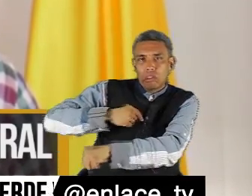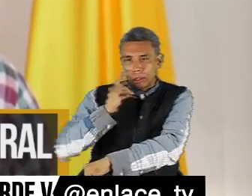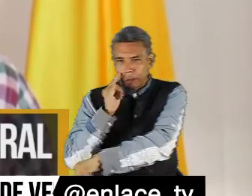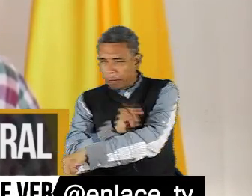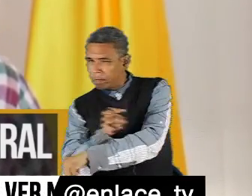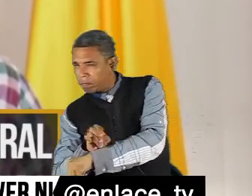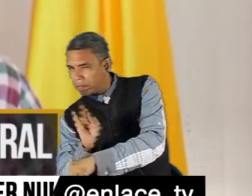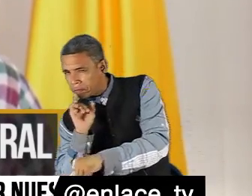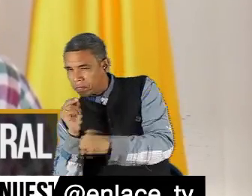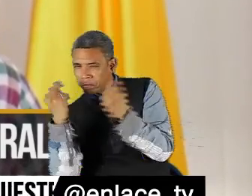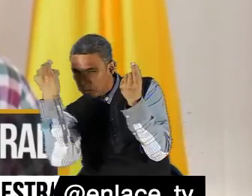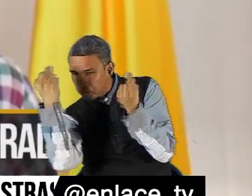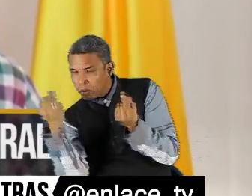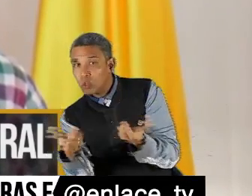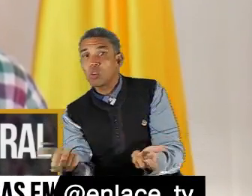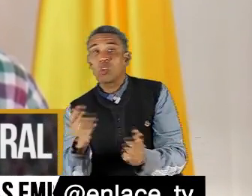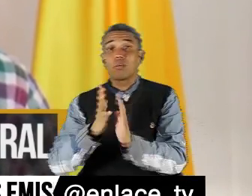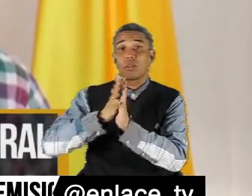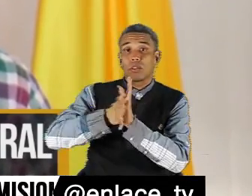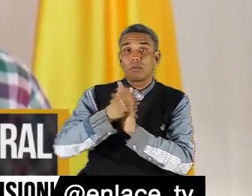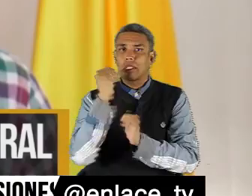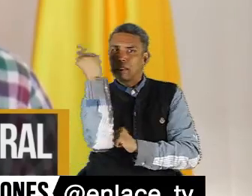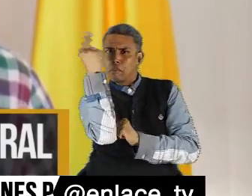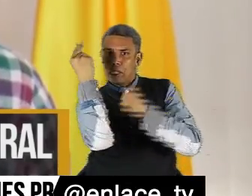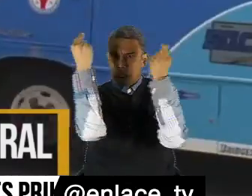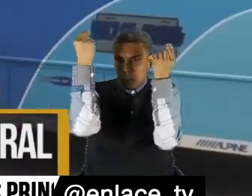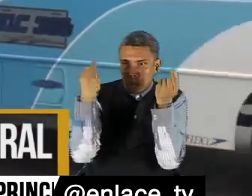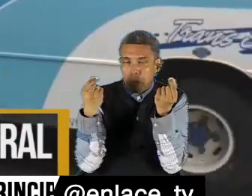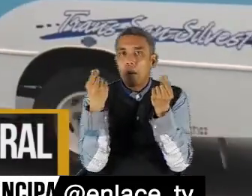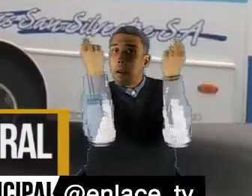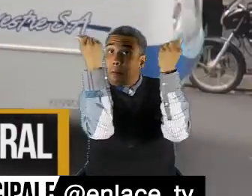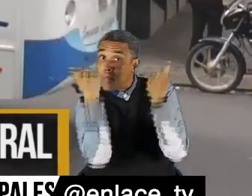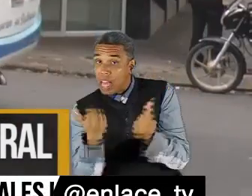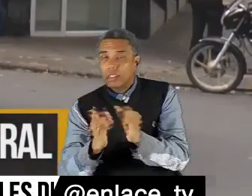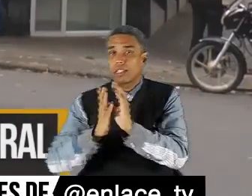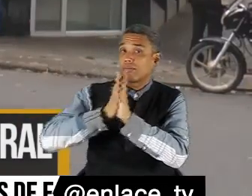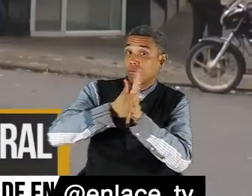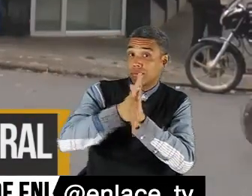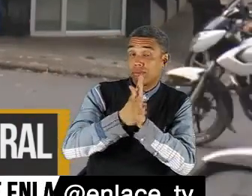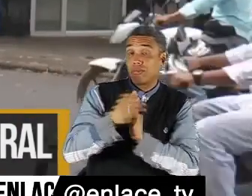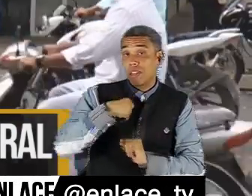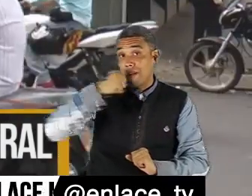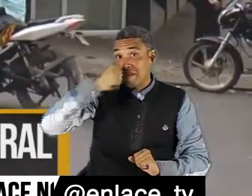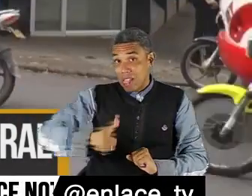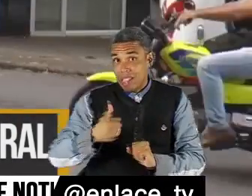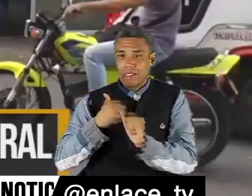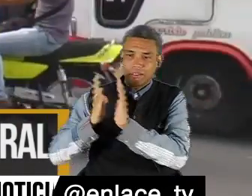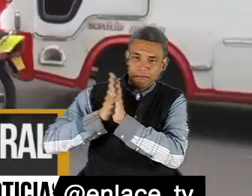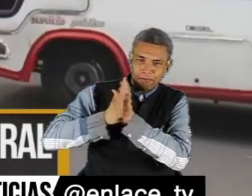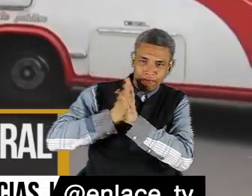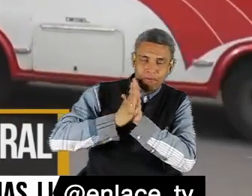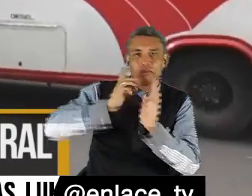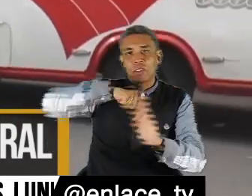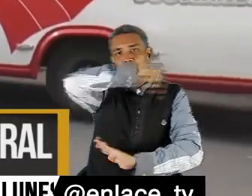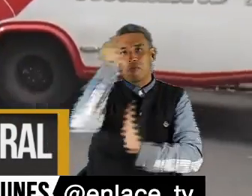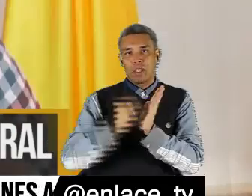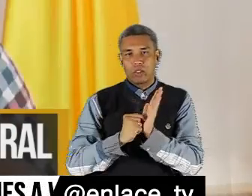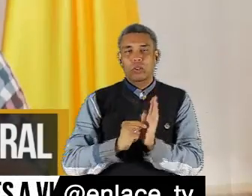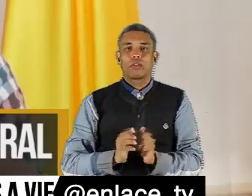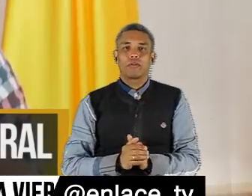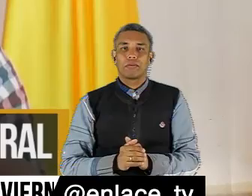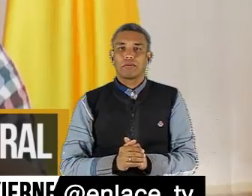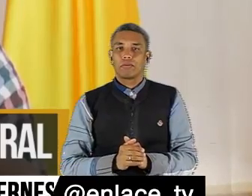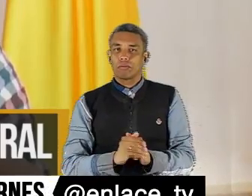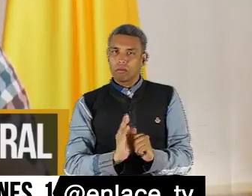presentación de consideraciones y aprobación del balance general y estados financieros. También se ha expuesto sobre los requisitos que se deben cumplir para participar de la misma. Invitamos a